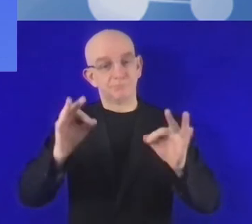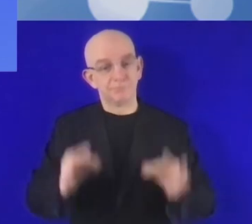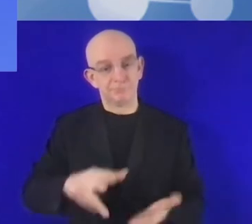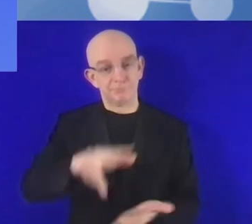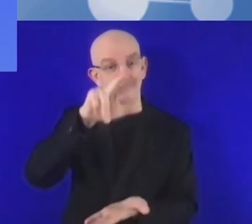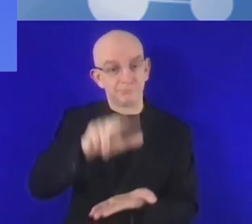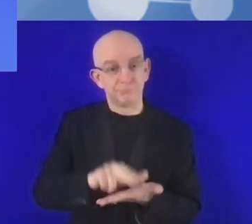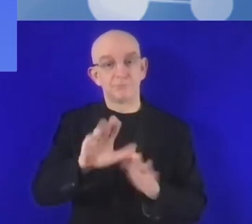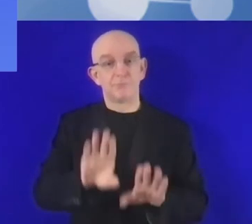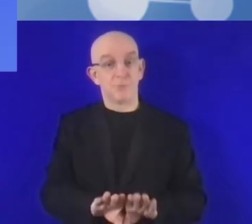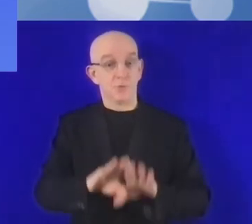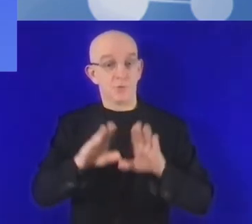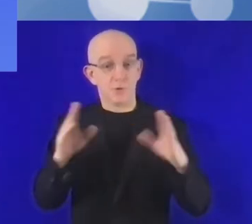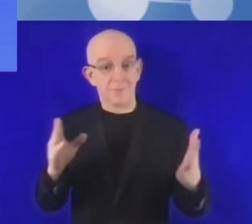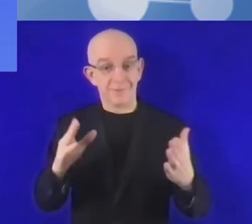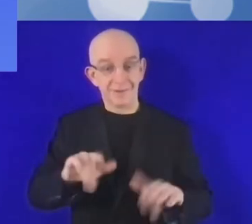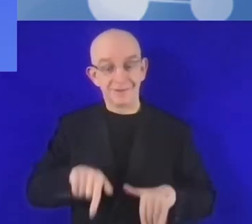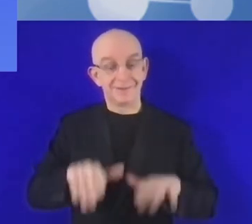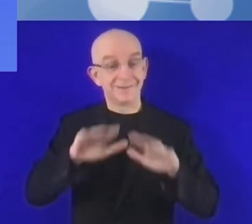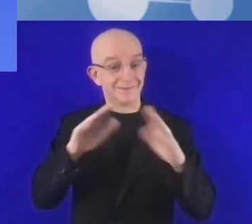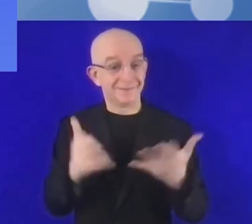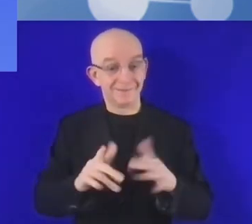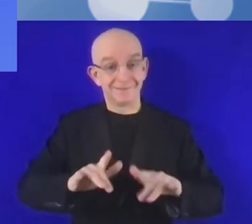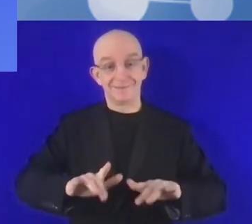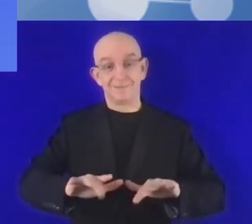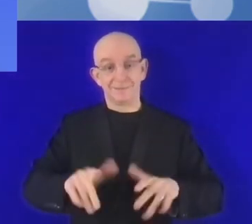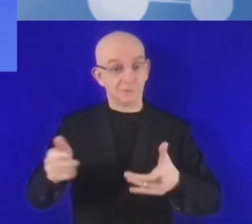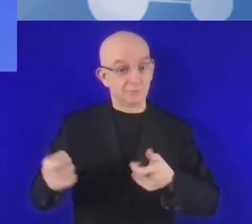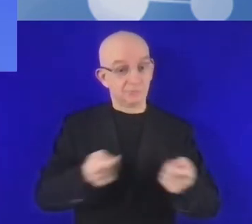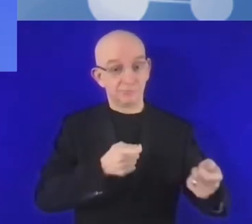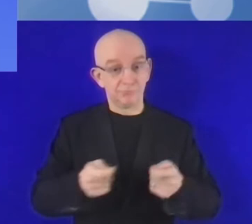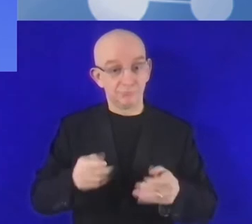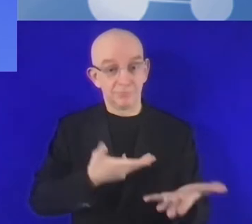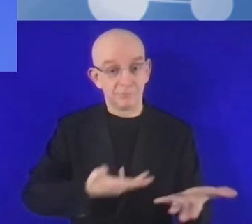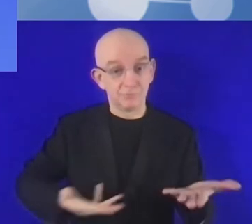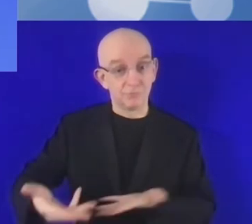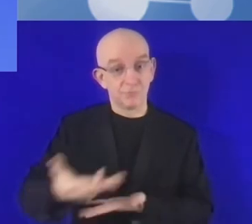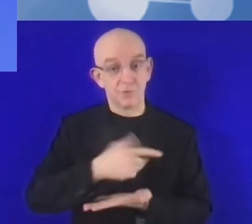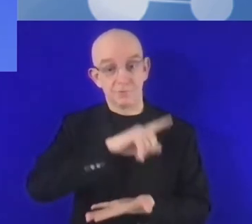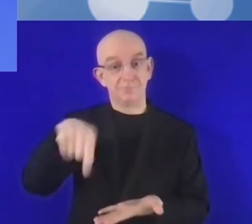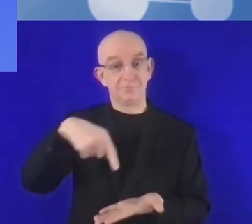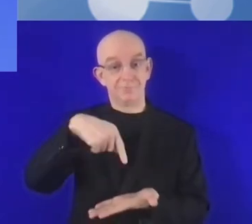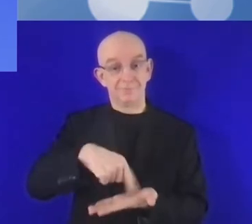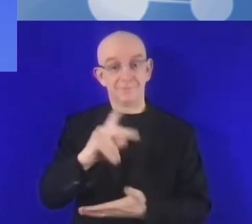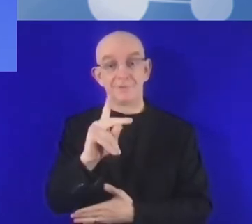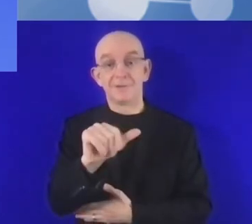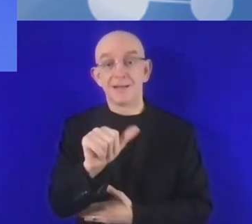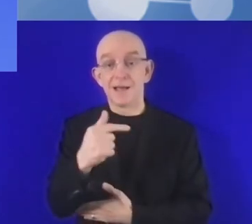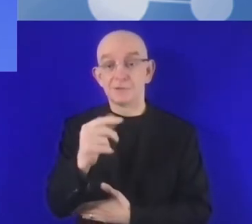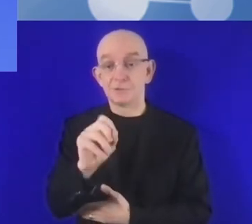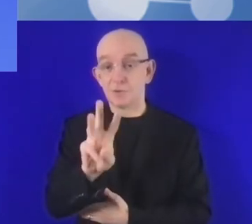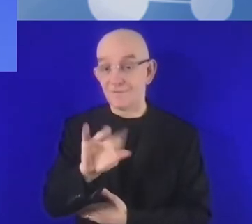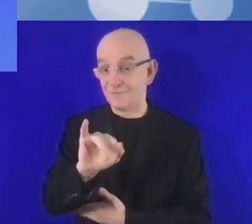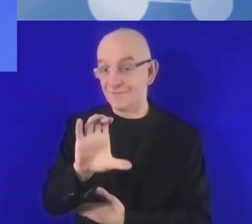bienvenida oficial a todos los participantes en la apertura de la cumbre